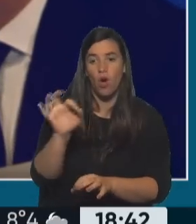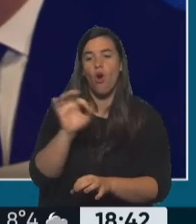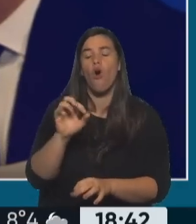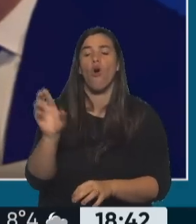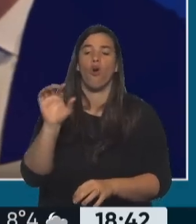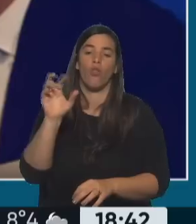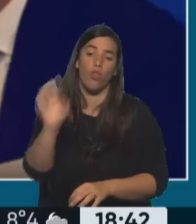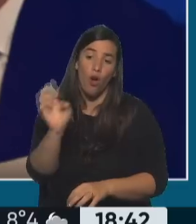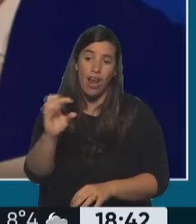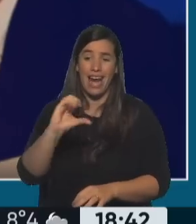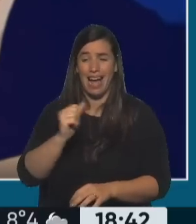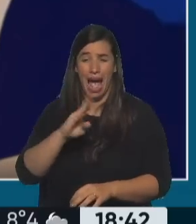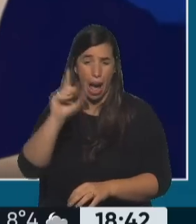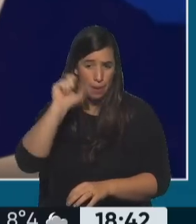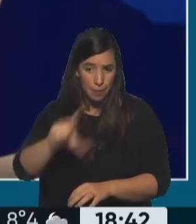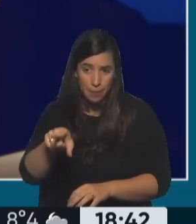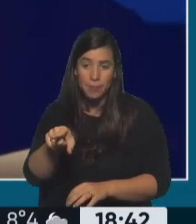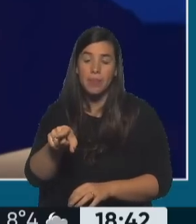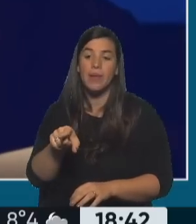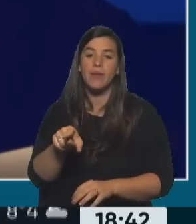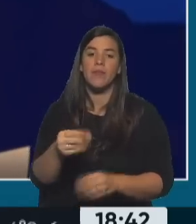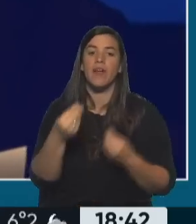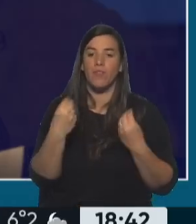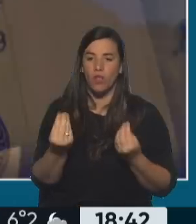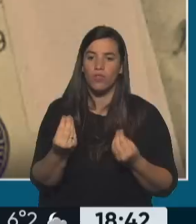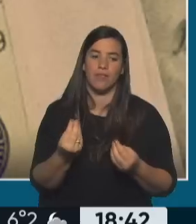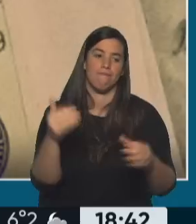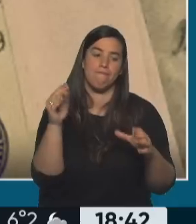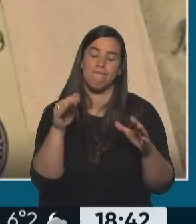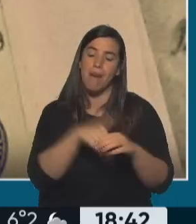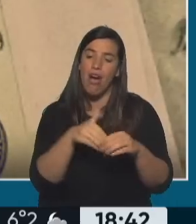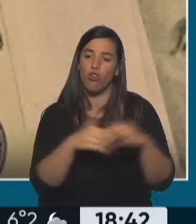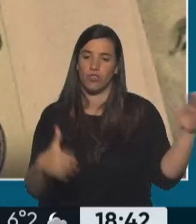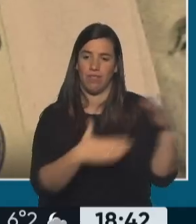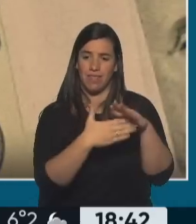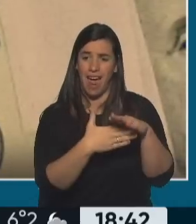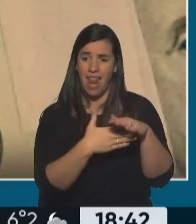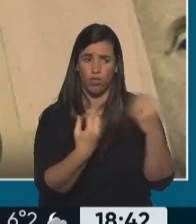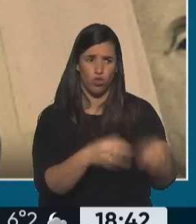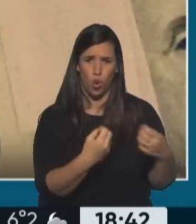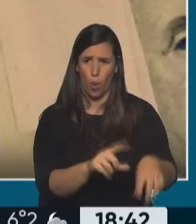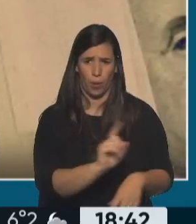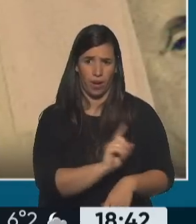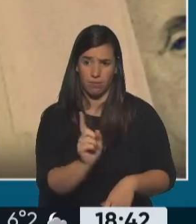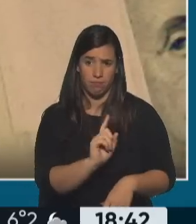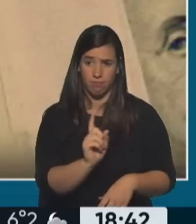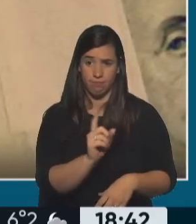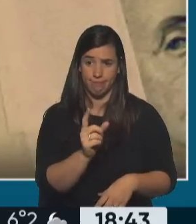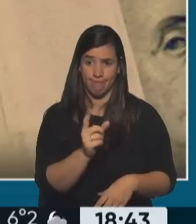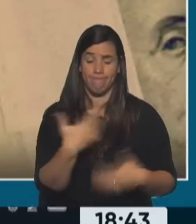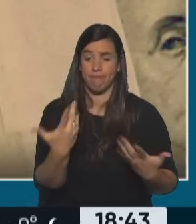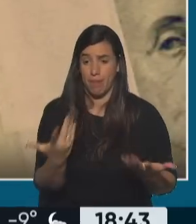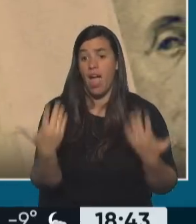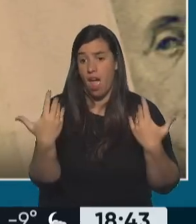En un contexto en el cual al Banco Central no le sobran dólares. Con lo cual está siendo visto con